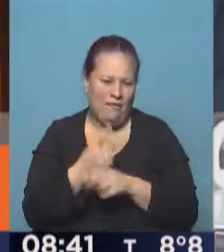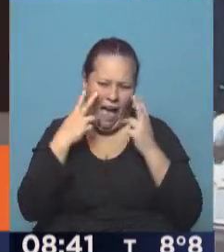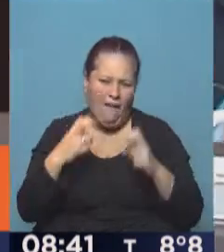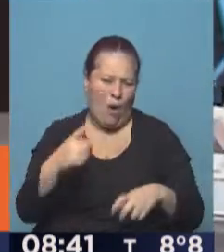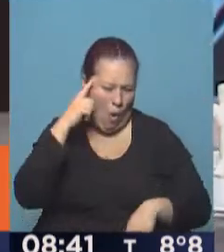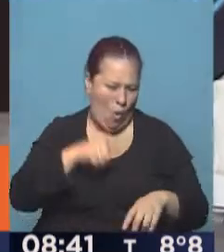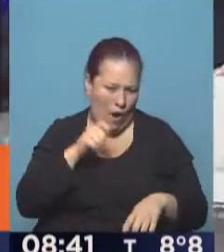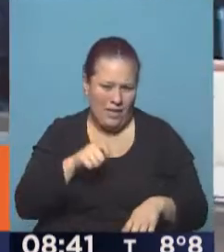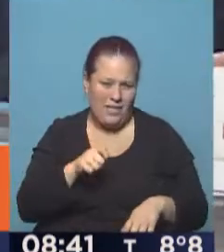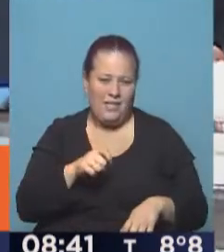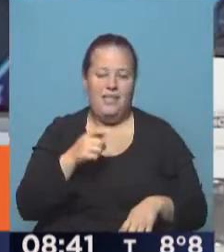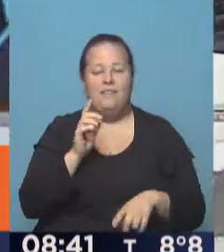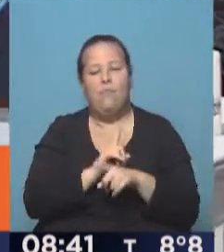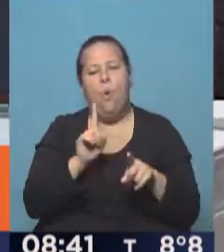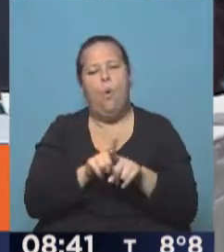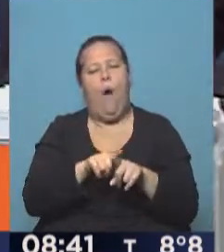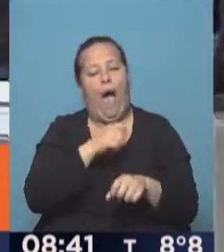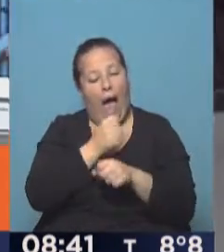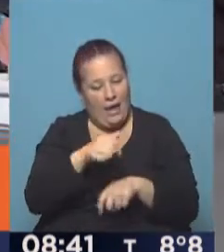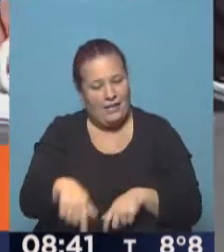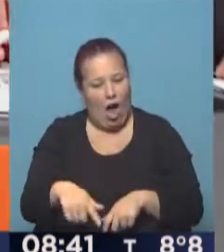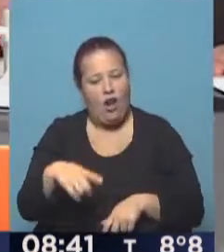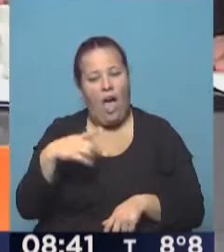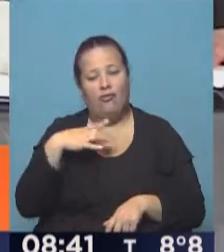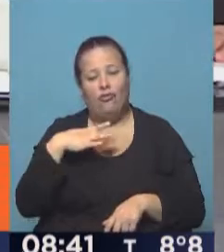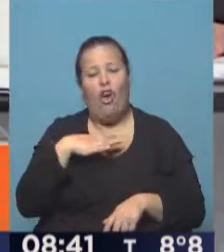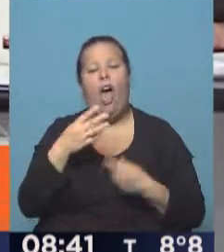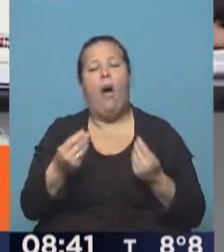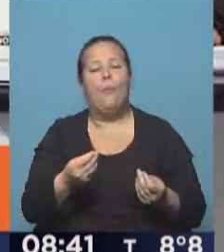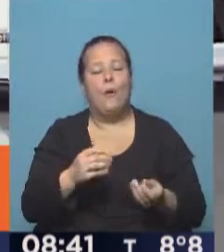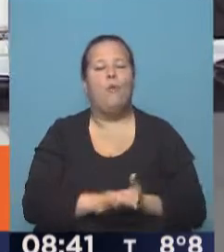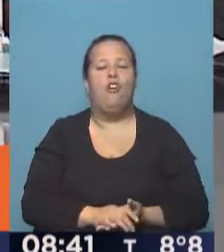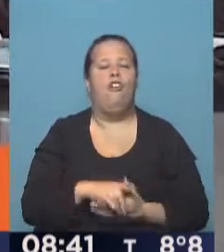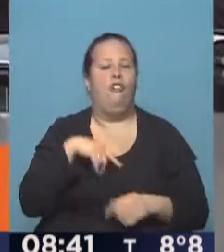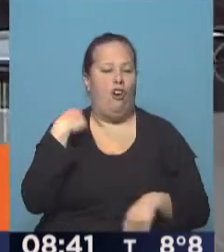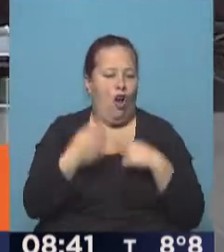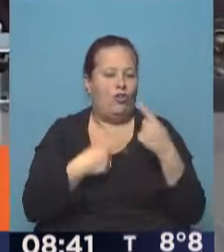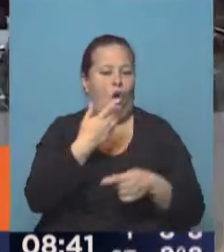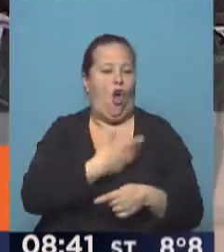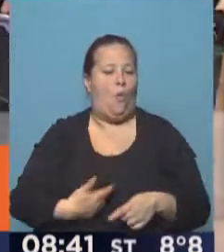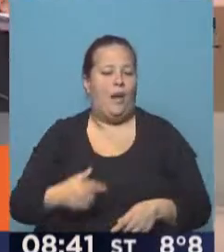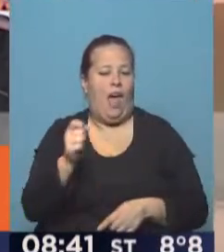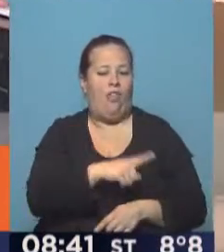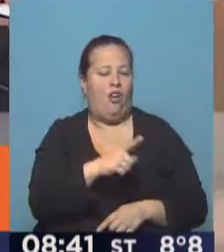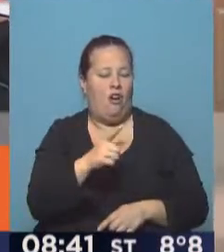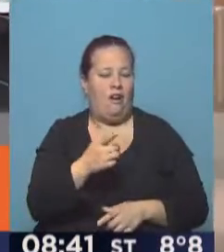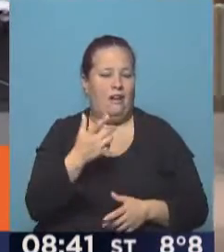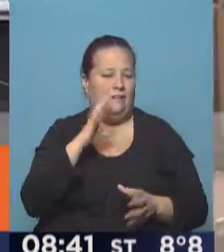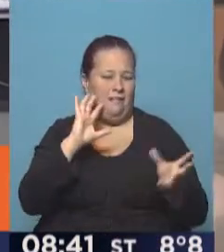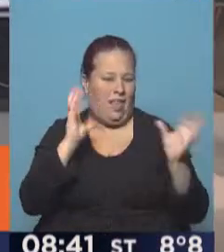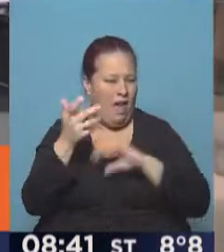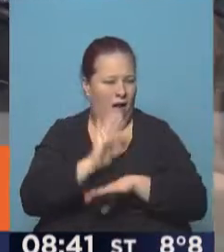sucediera y casi diría que hasta hoy sigue siéndolo porque continúa gobernando la provincia incendiada